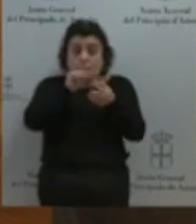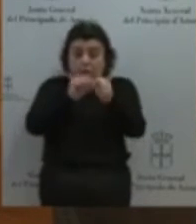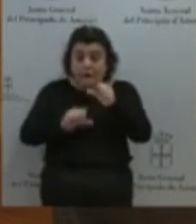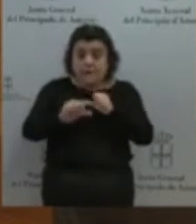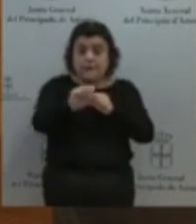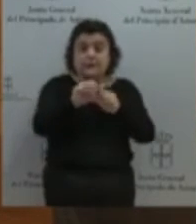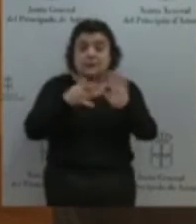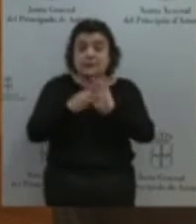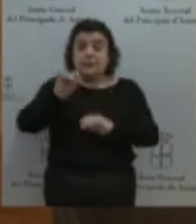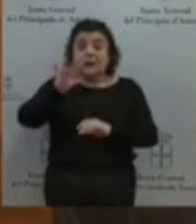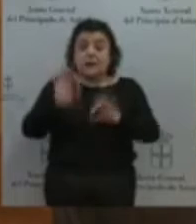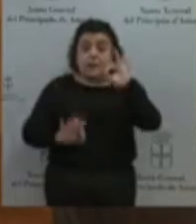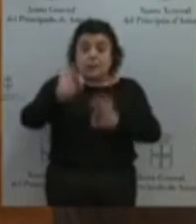fugas,